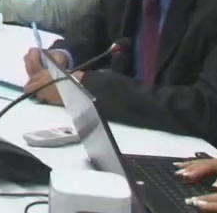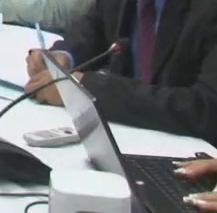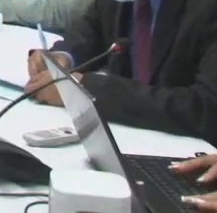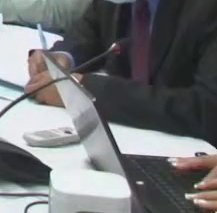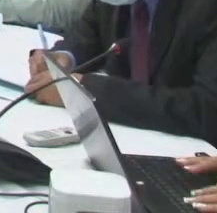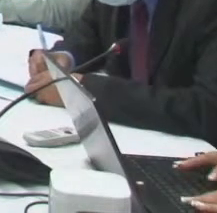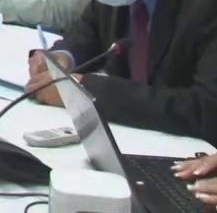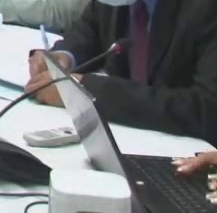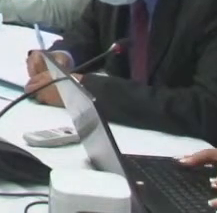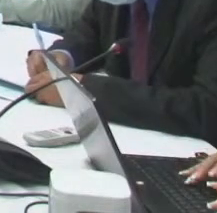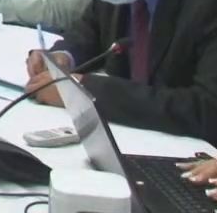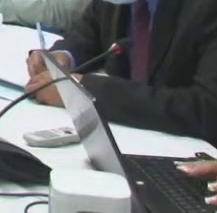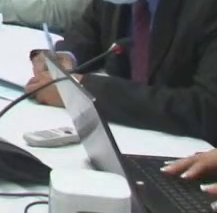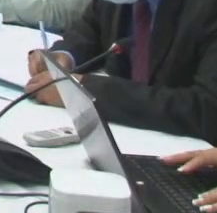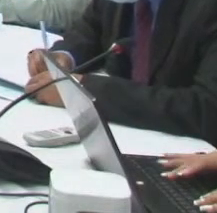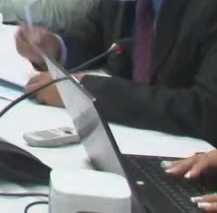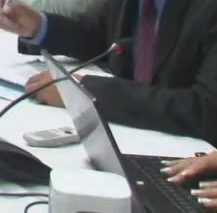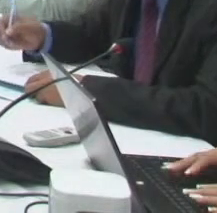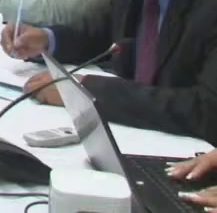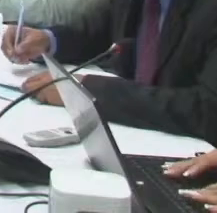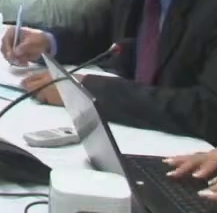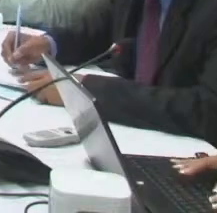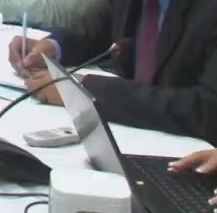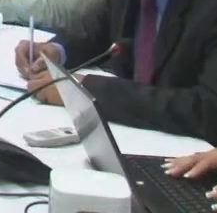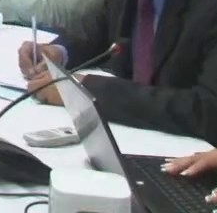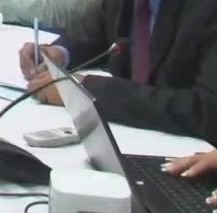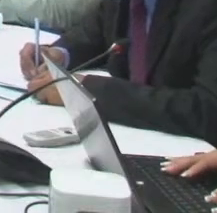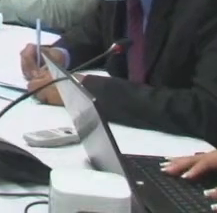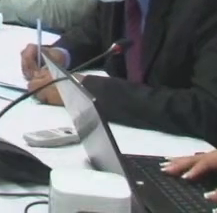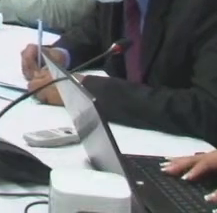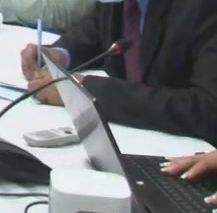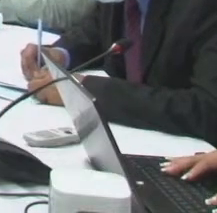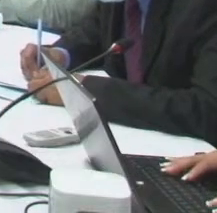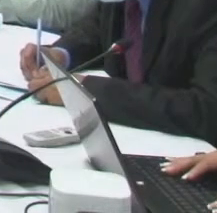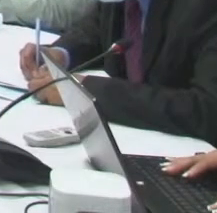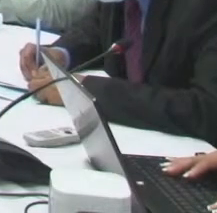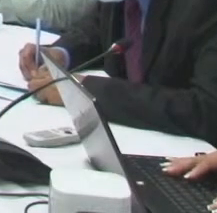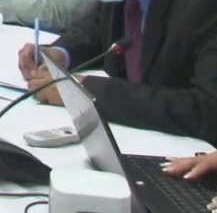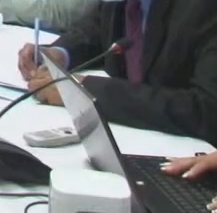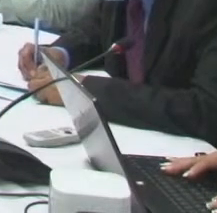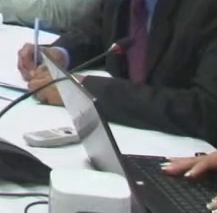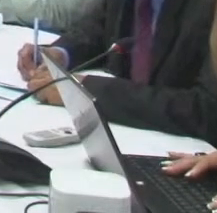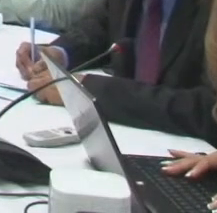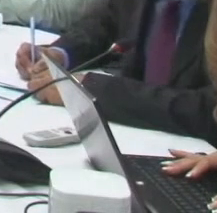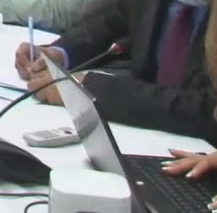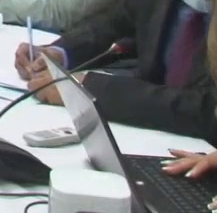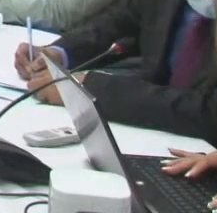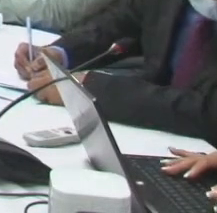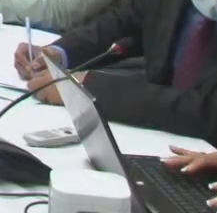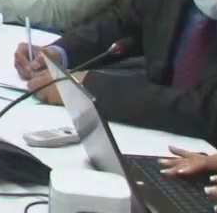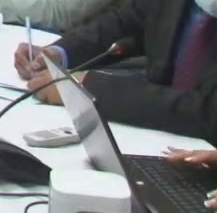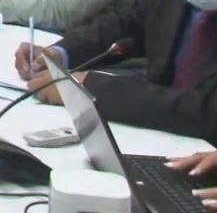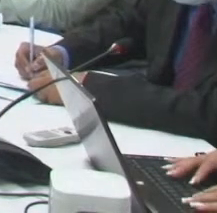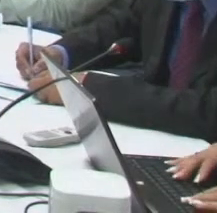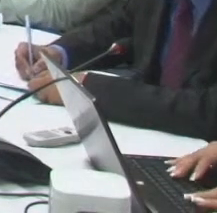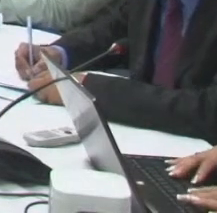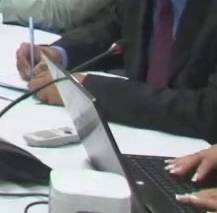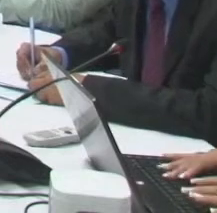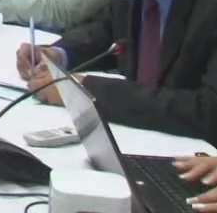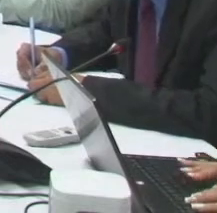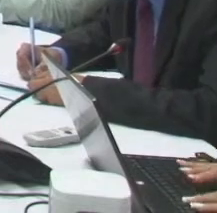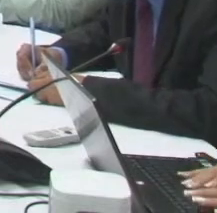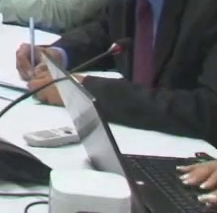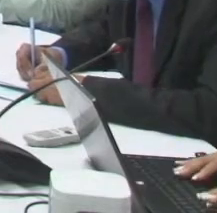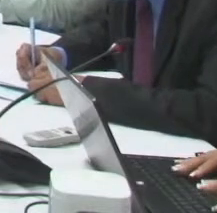Cuando dice, con el fin de facilitar las investigaciones penales y actuaciones judiciales relacionadas con